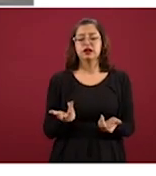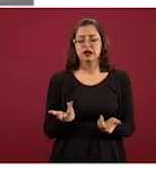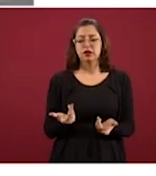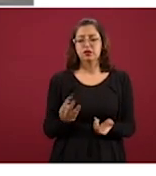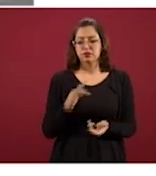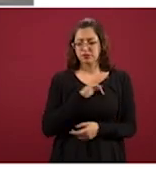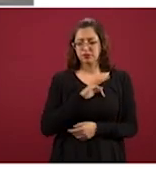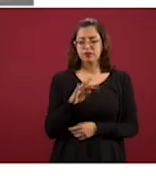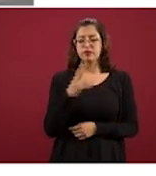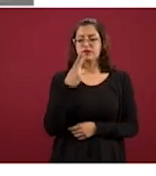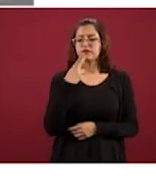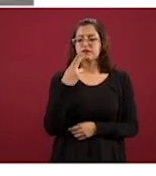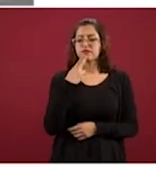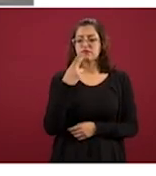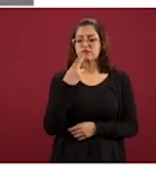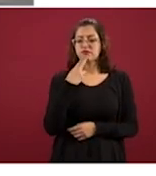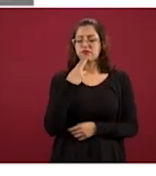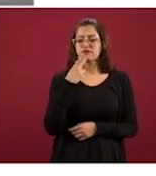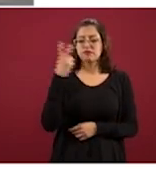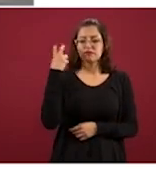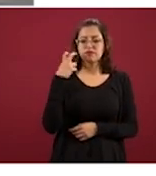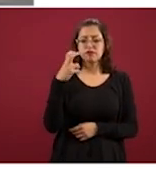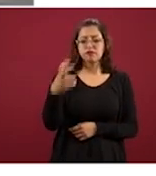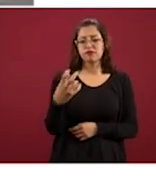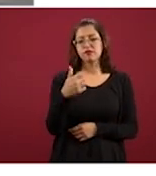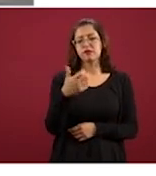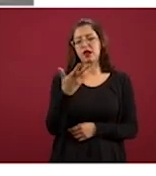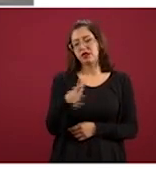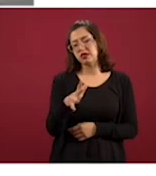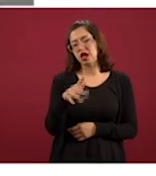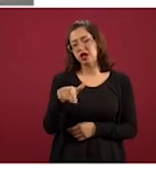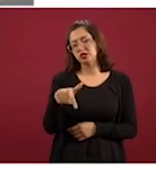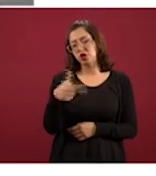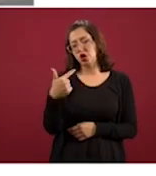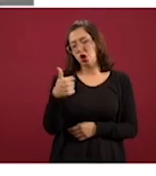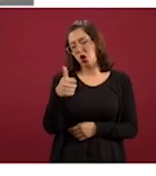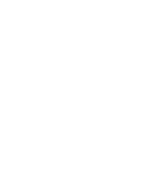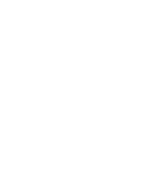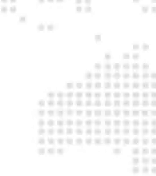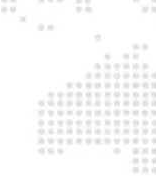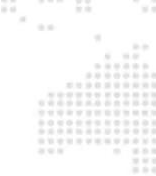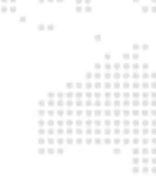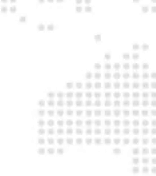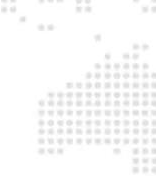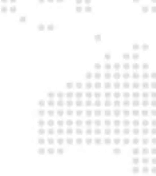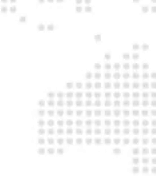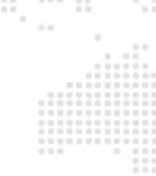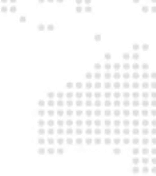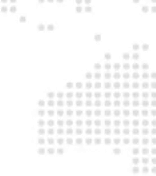pueden utilizar para viajes que son alrededor de 10 a 11 horas, se puede utilizar para ambulancias.